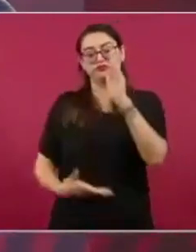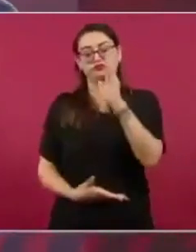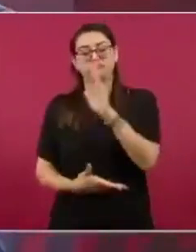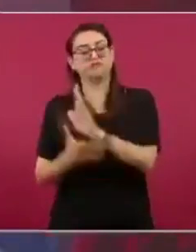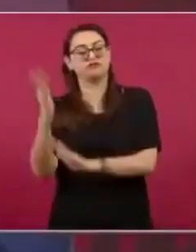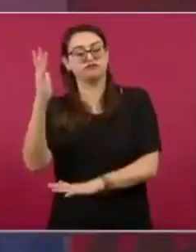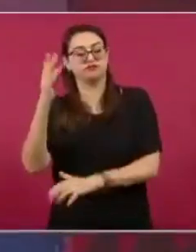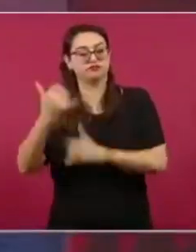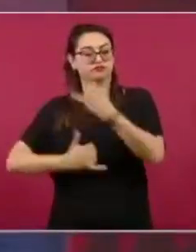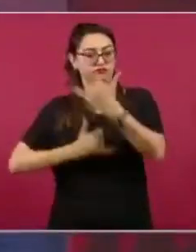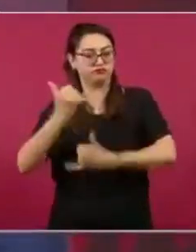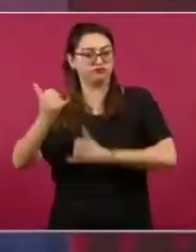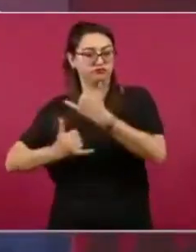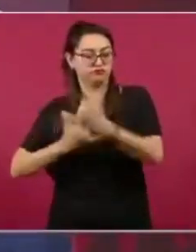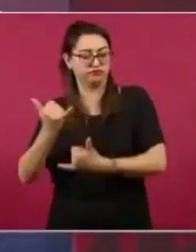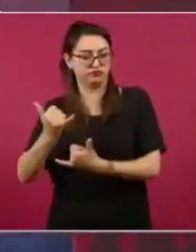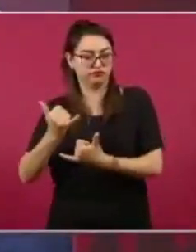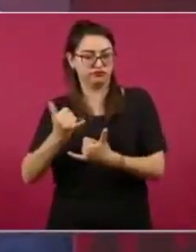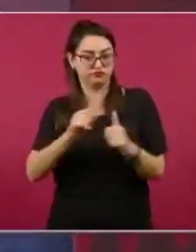todo